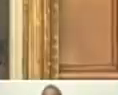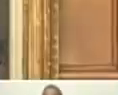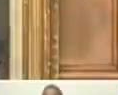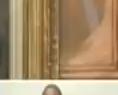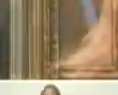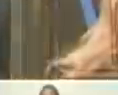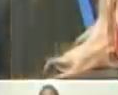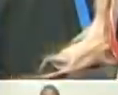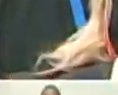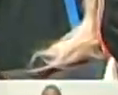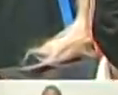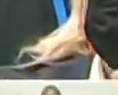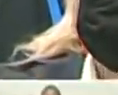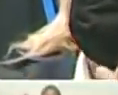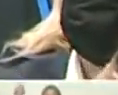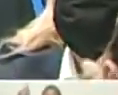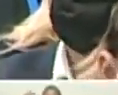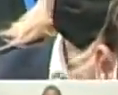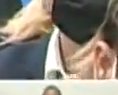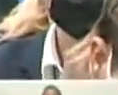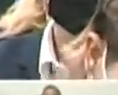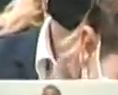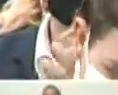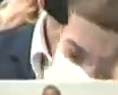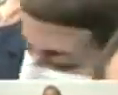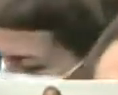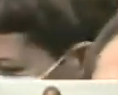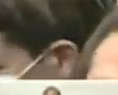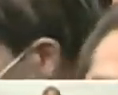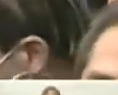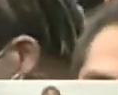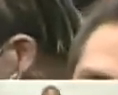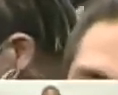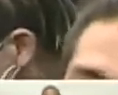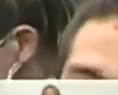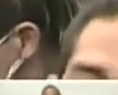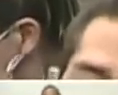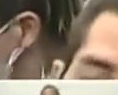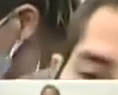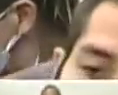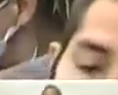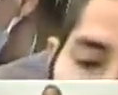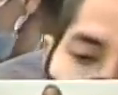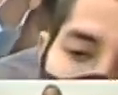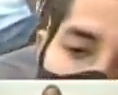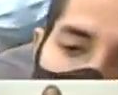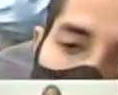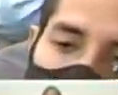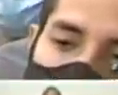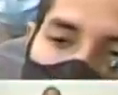los portaestandartes de las libertades públicas, de la verdadera democracia,